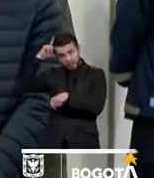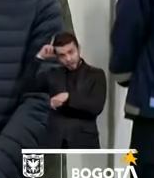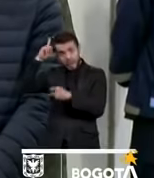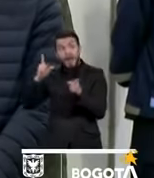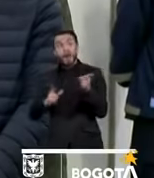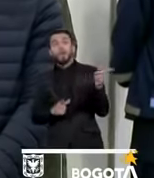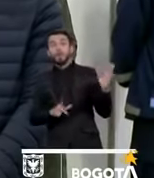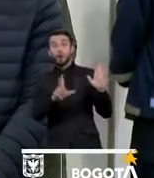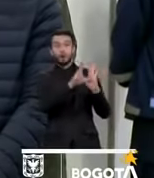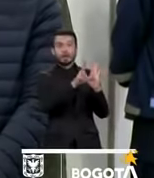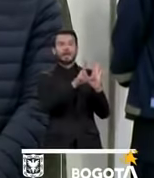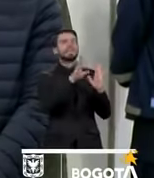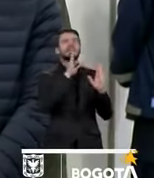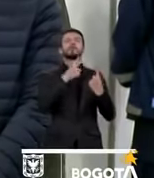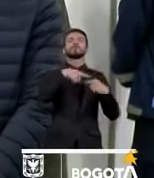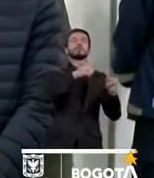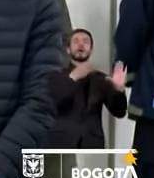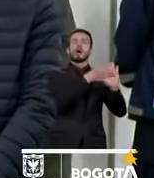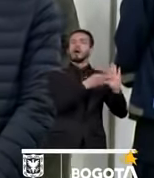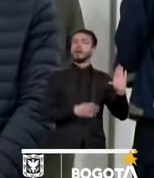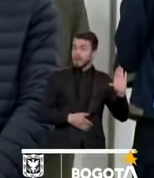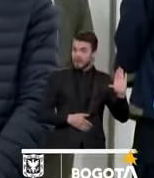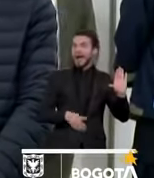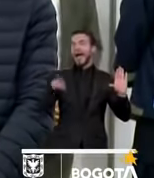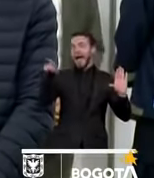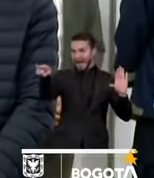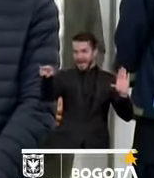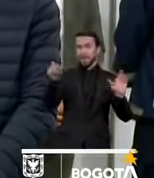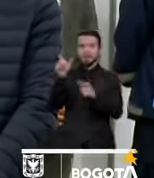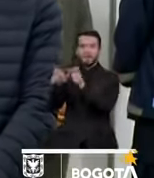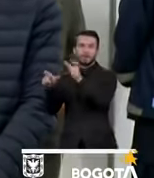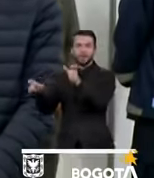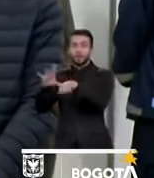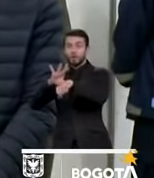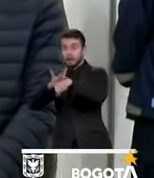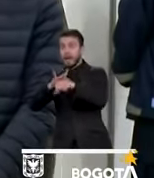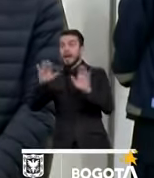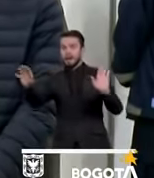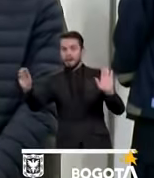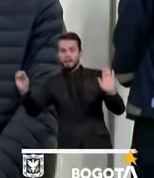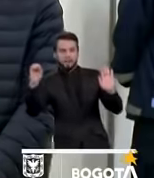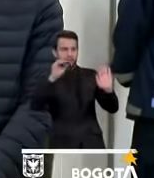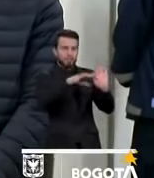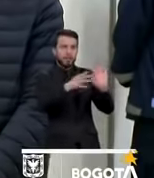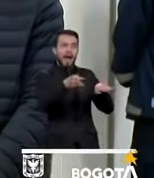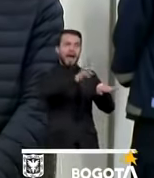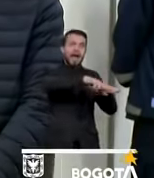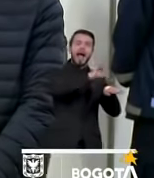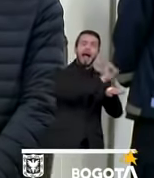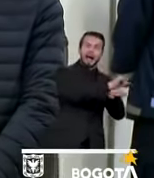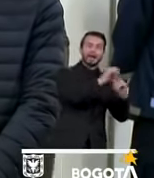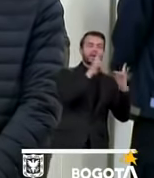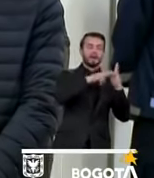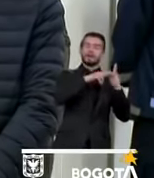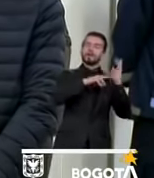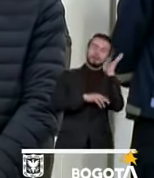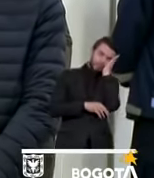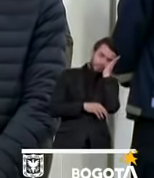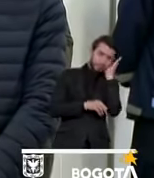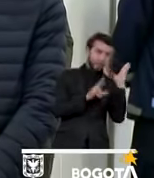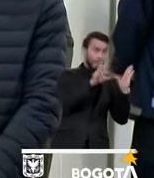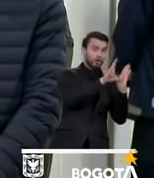comida y del lavado de su ropa. Así que también seguimos demostrando el trabajo en equipo que